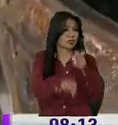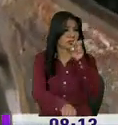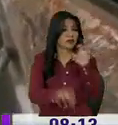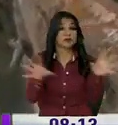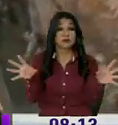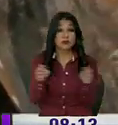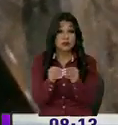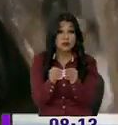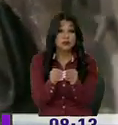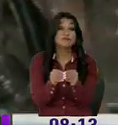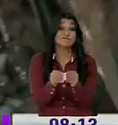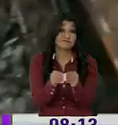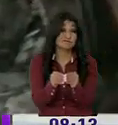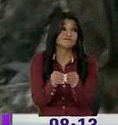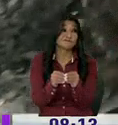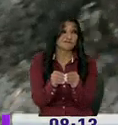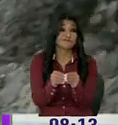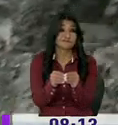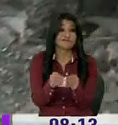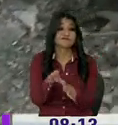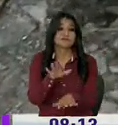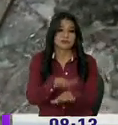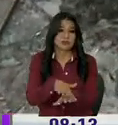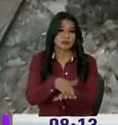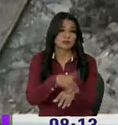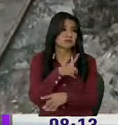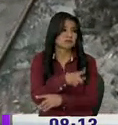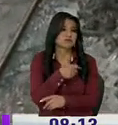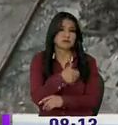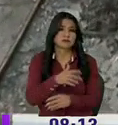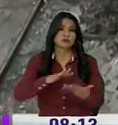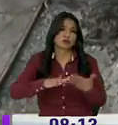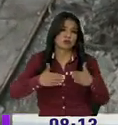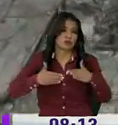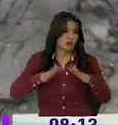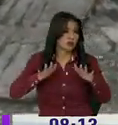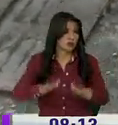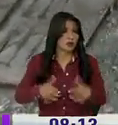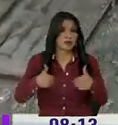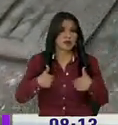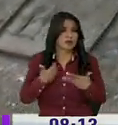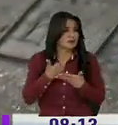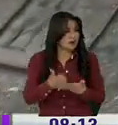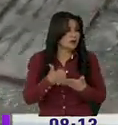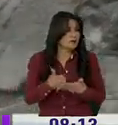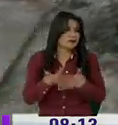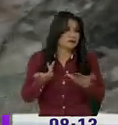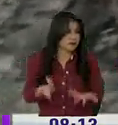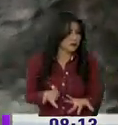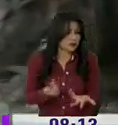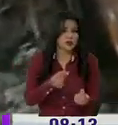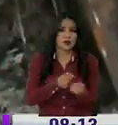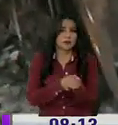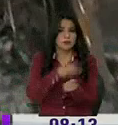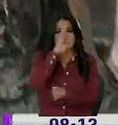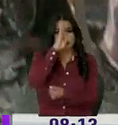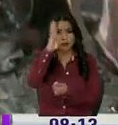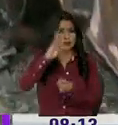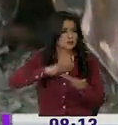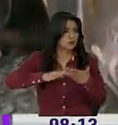esto viene en desmedro de la comunidad que vive y de alguna manera se apoya en la policía